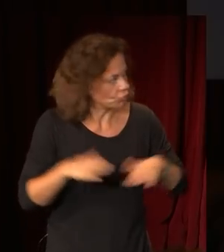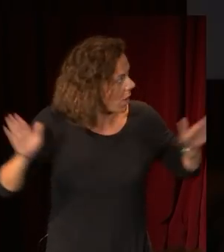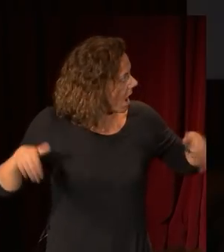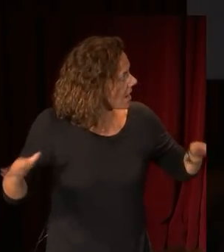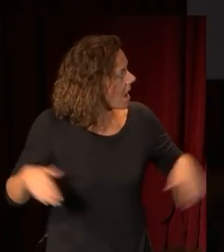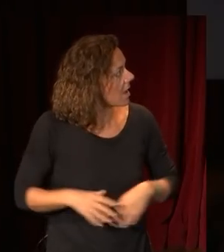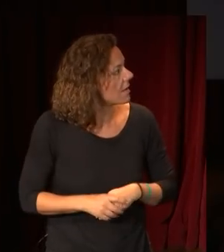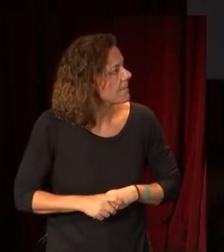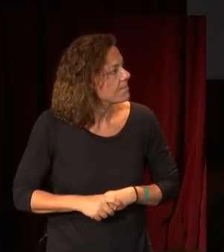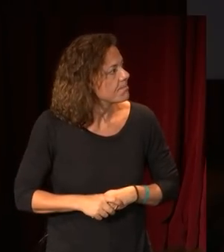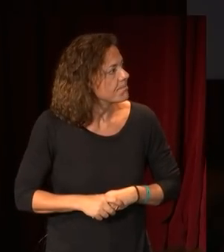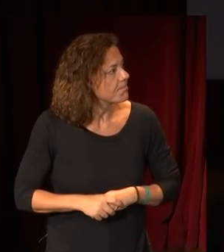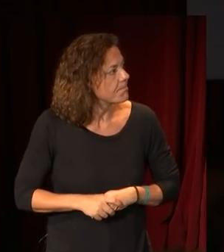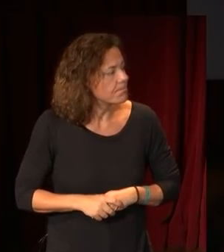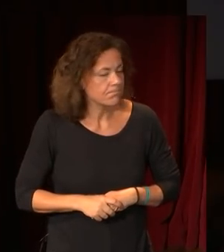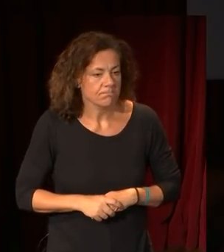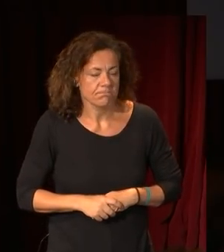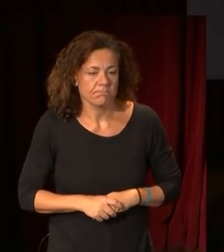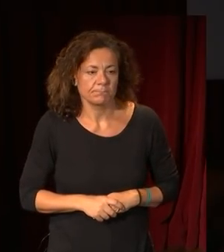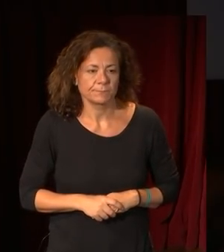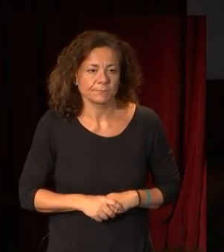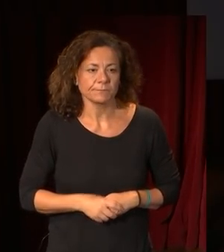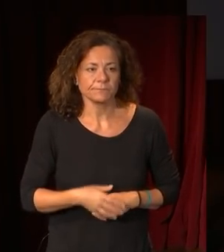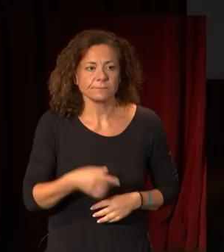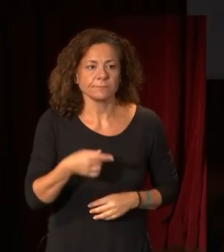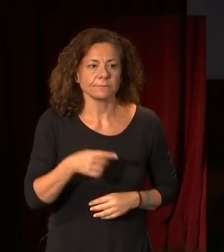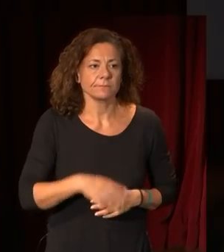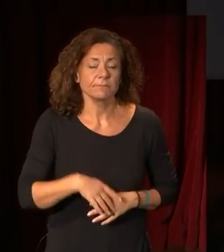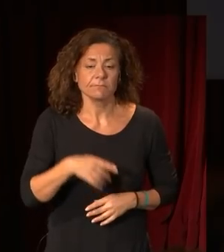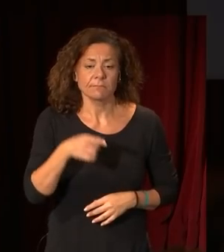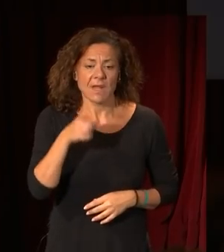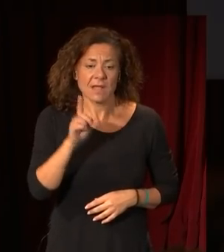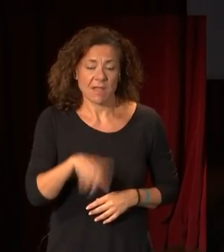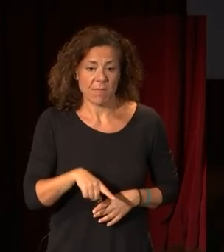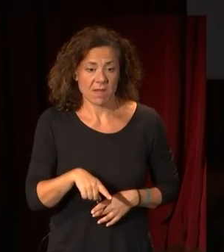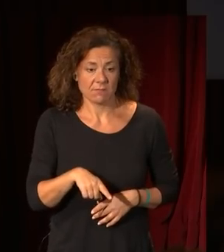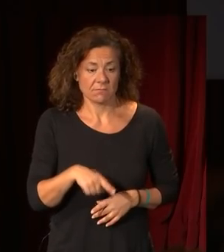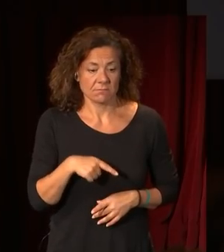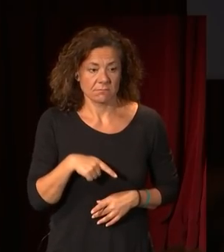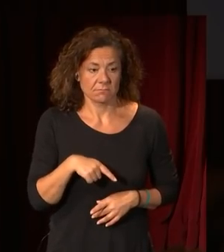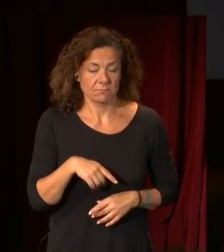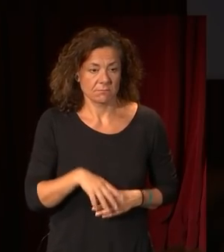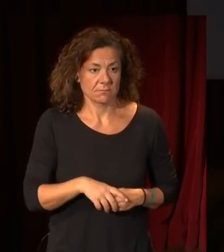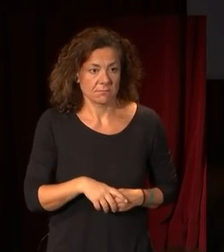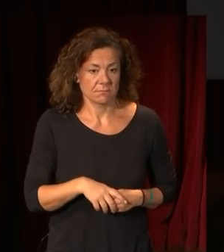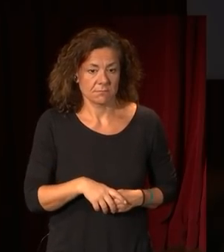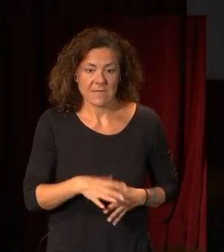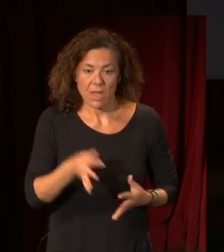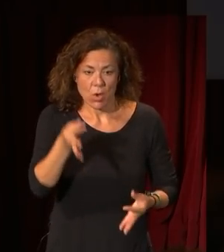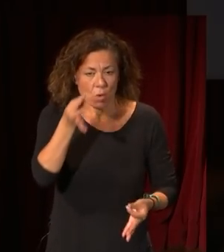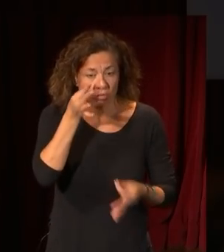tal y en este sentido también podríamos aludir al hecho de que estrictamente